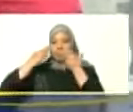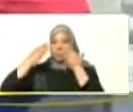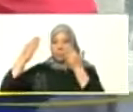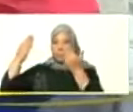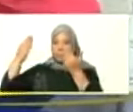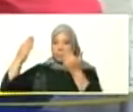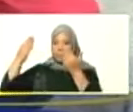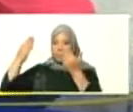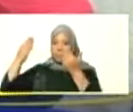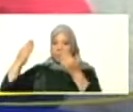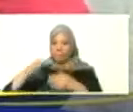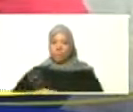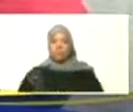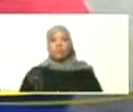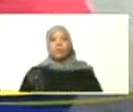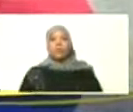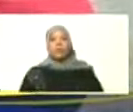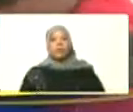bien de